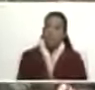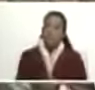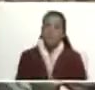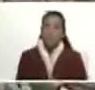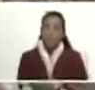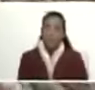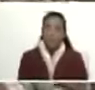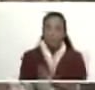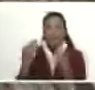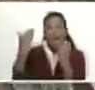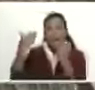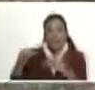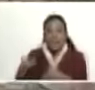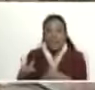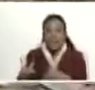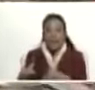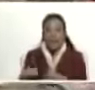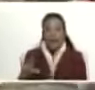limita